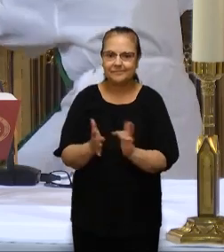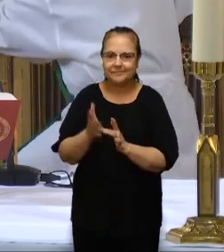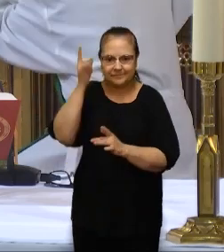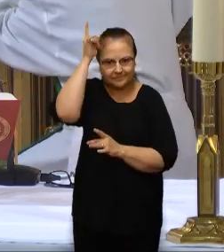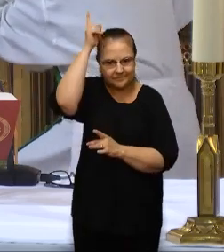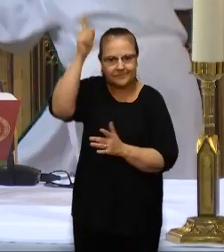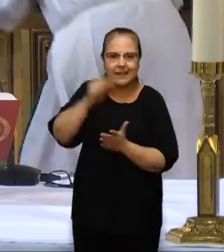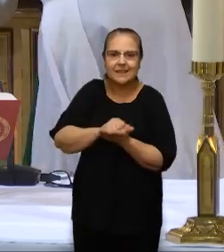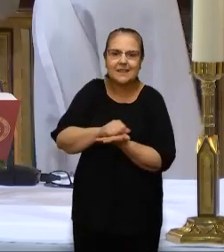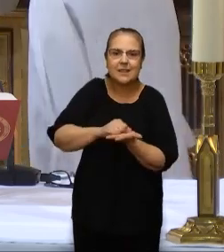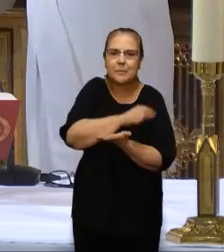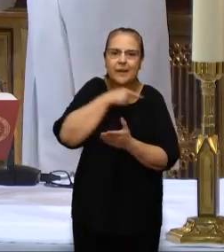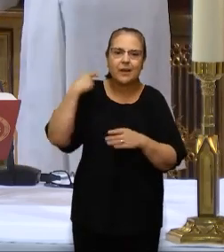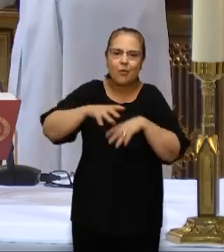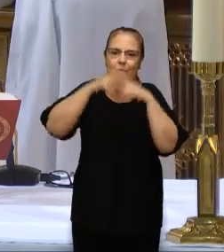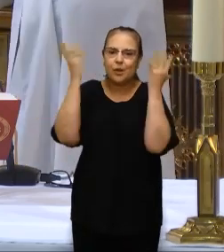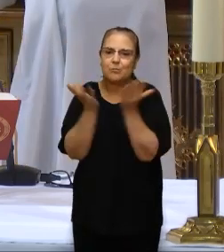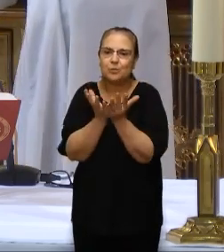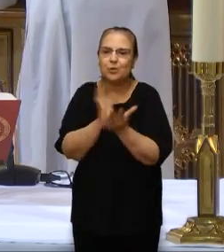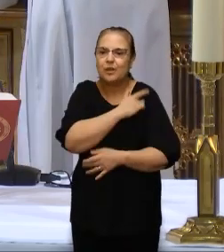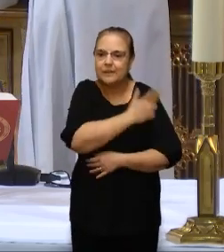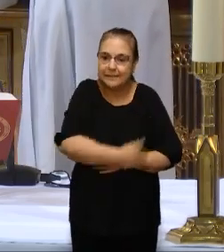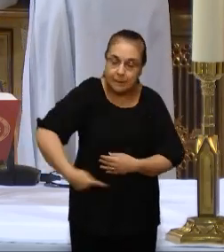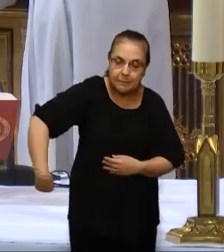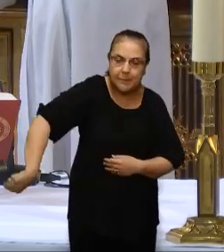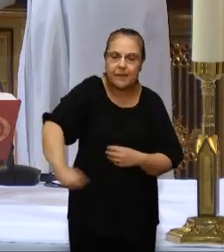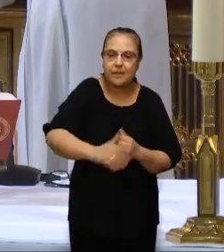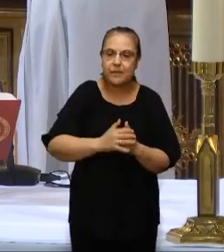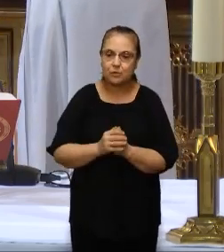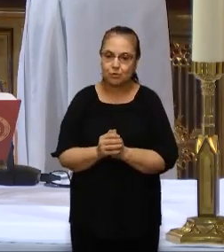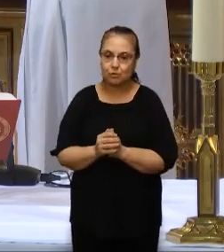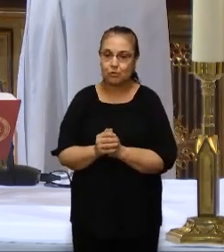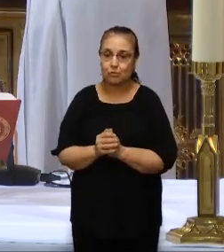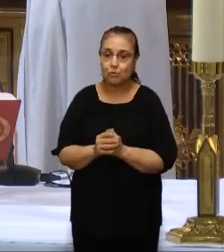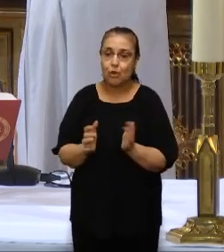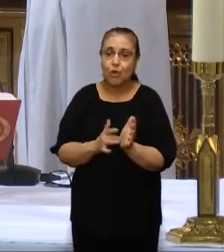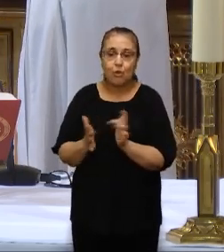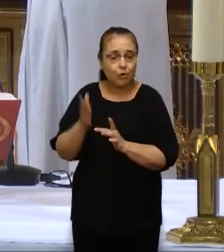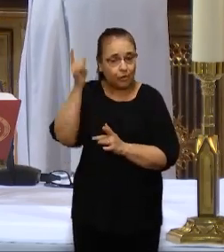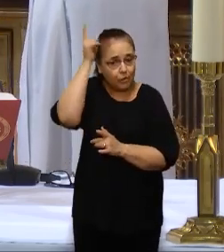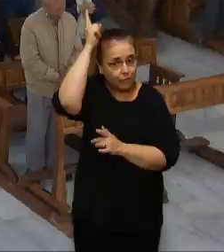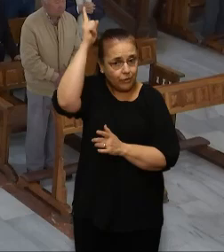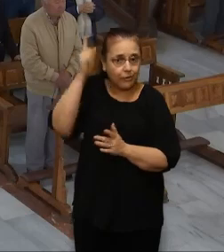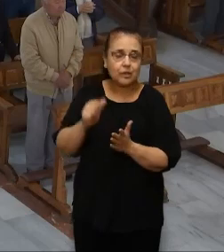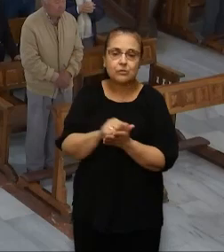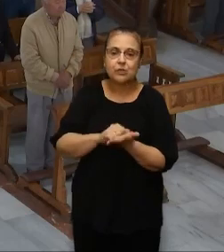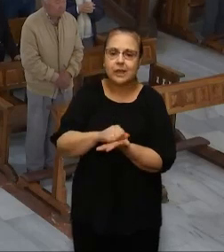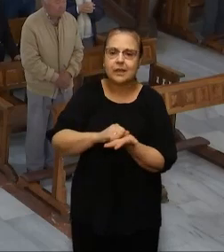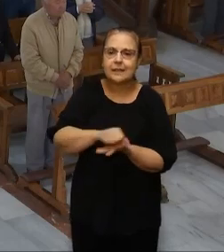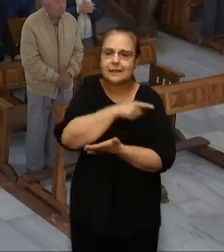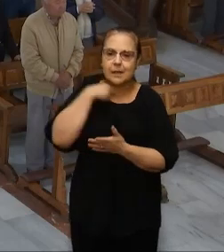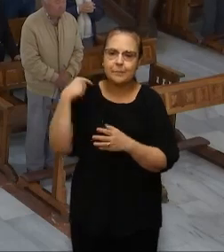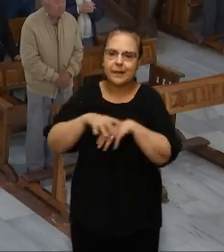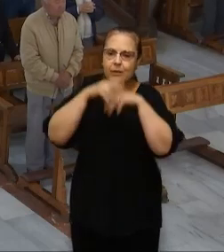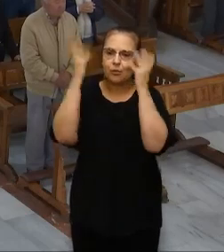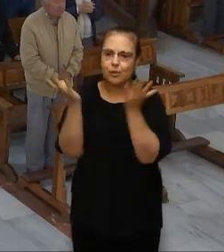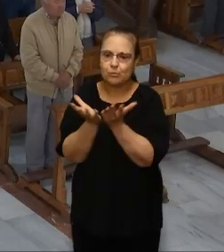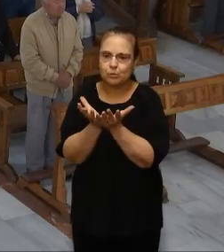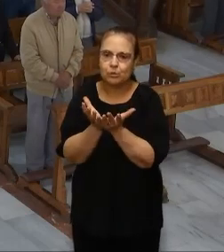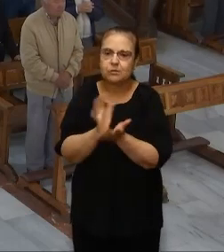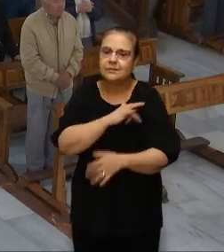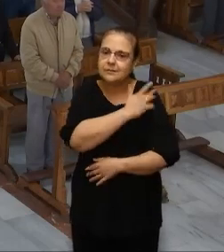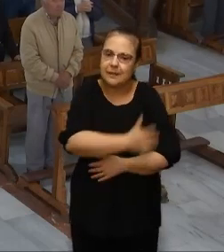Cordero de Dios, que quitas el pecado del mundo, ten piedad de nosotros. Cordero de Dios.